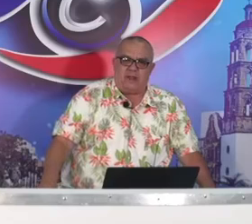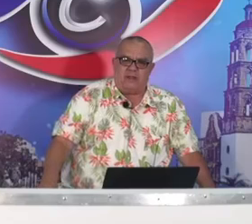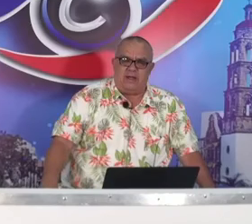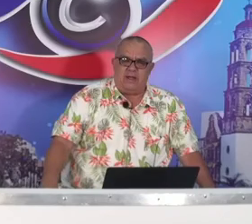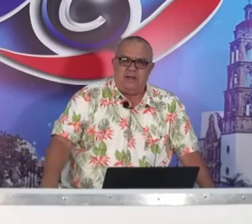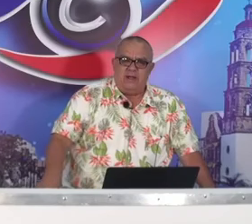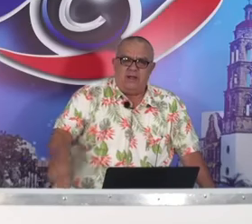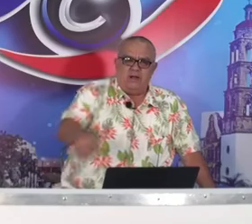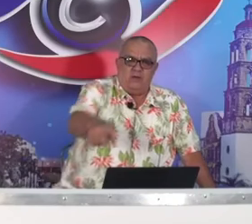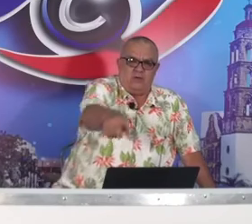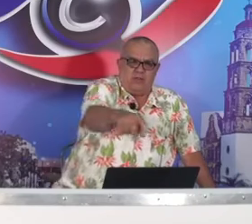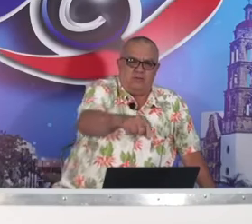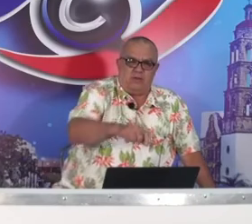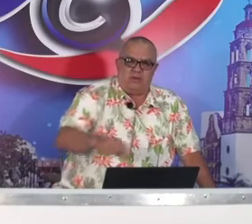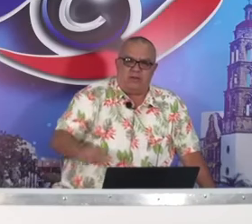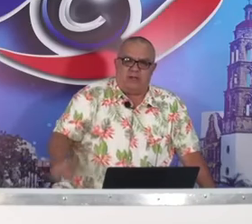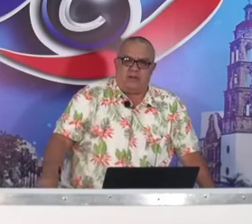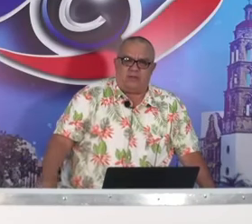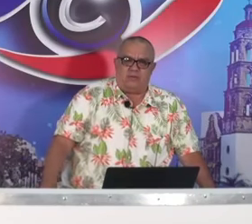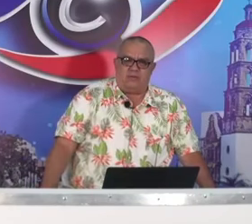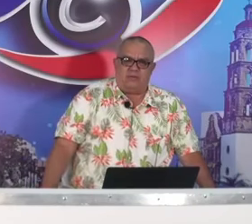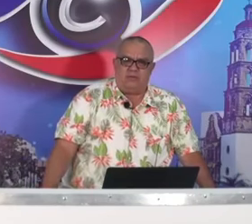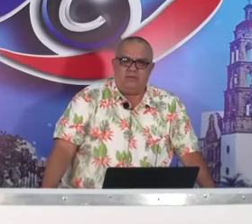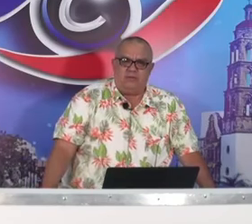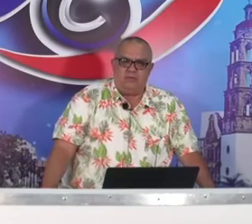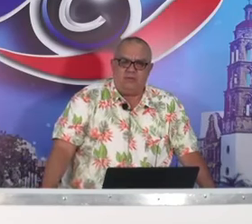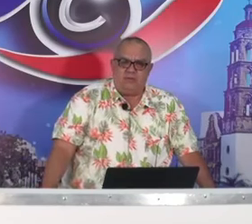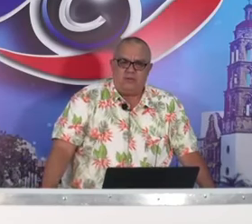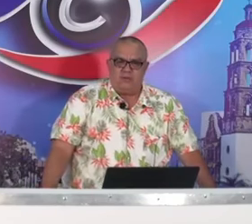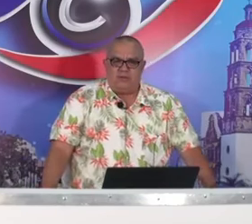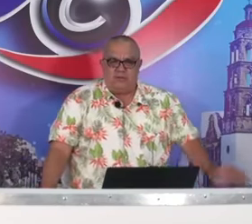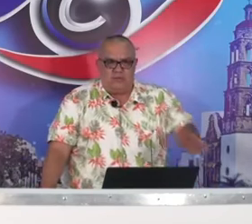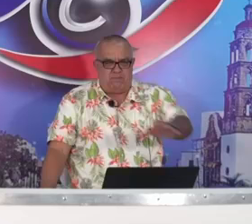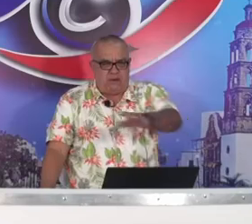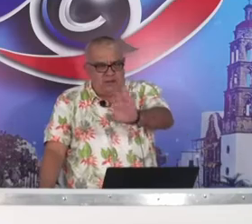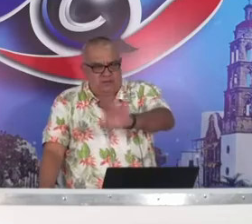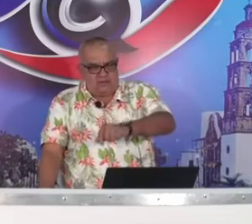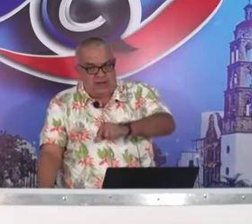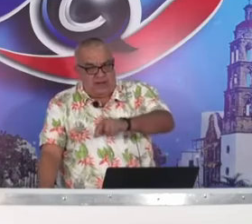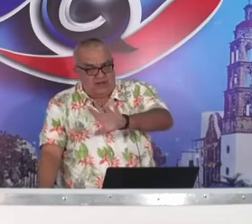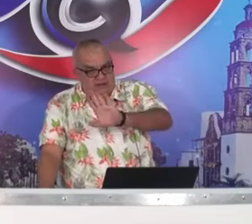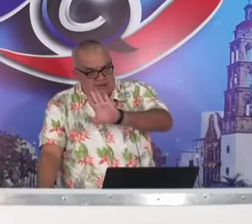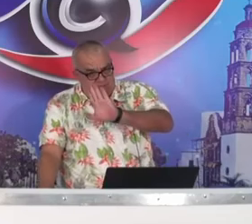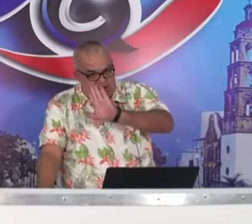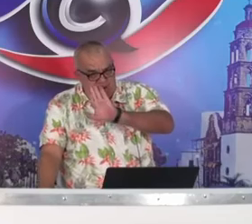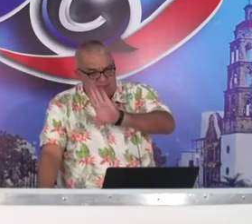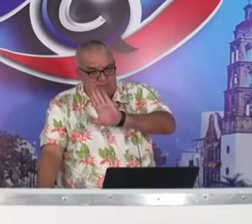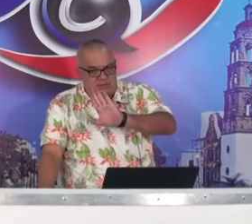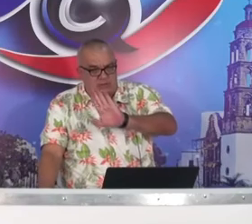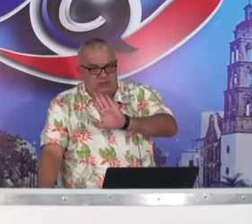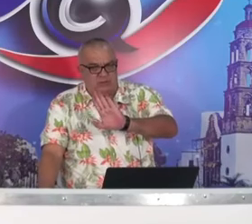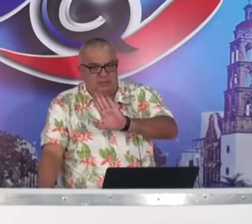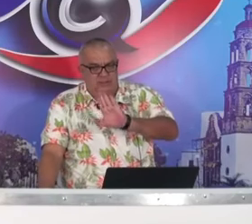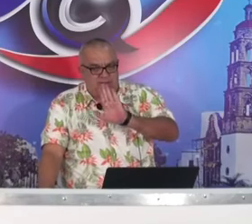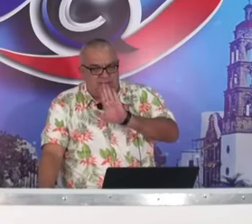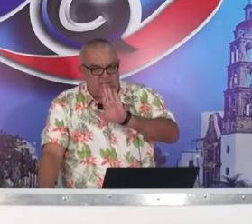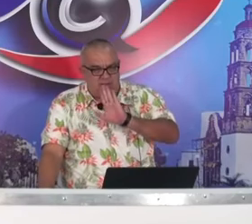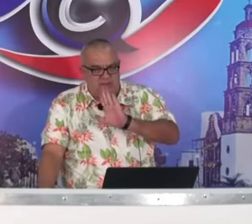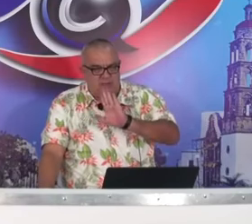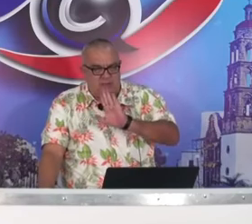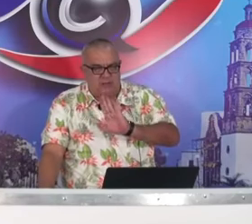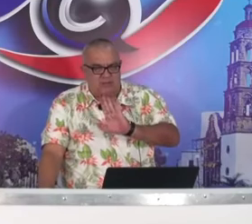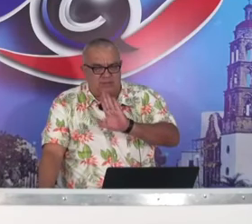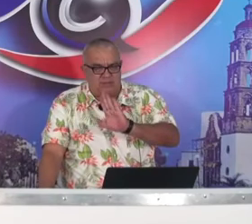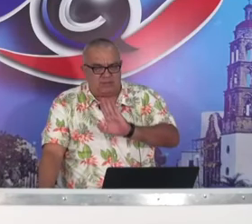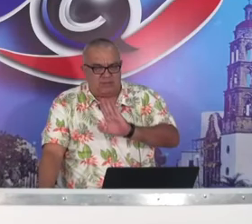la demanda, los 6 millones del rastro, ¿no? Y párele de contar. Van a salir más cosas, de mí